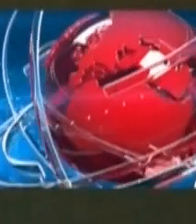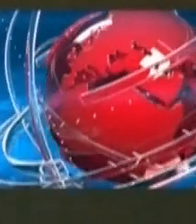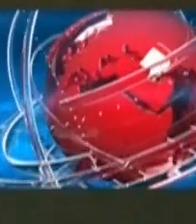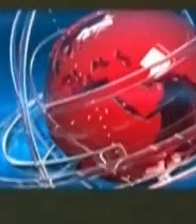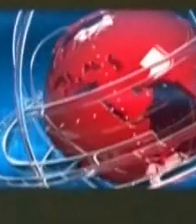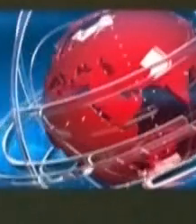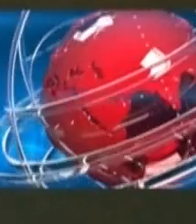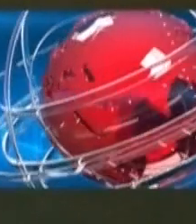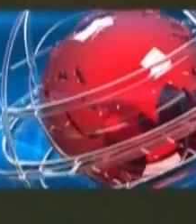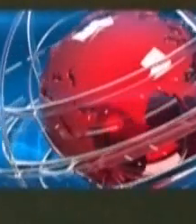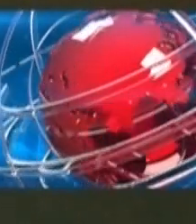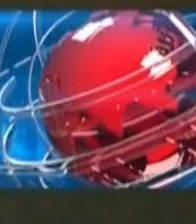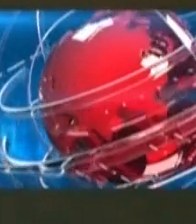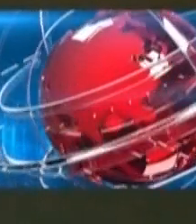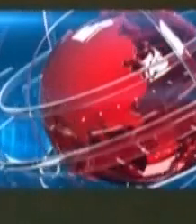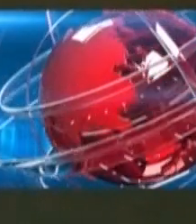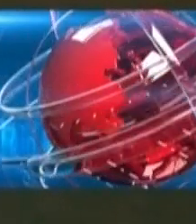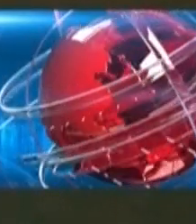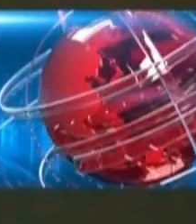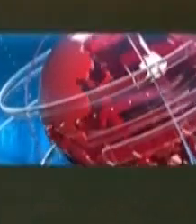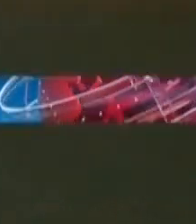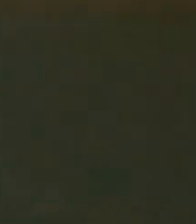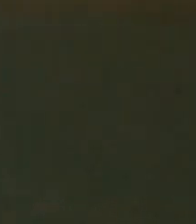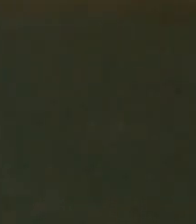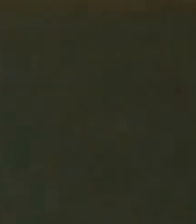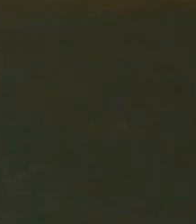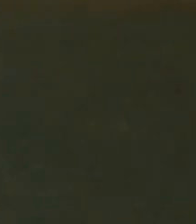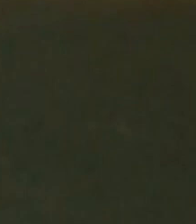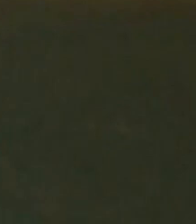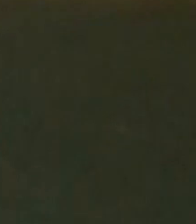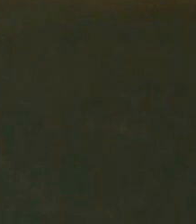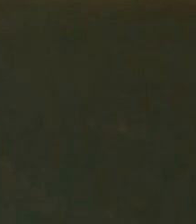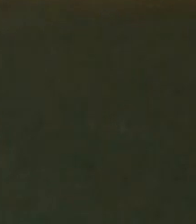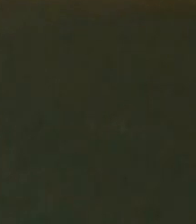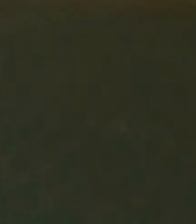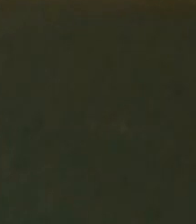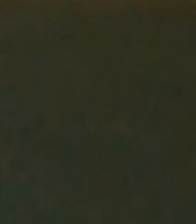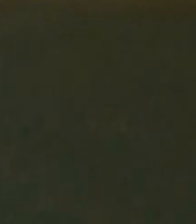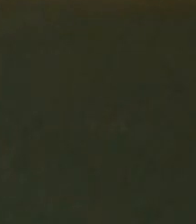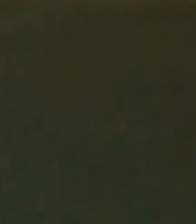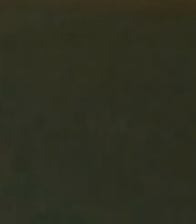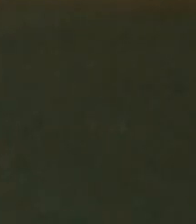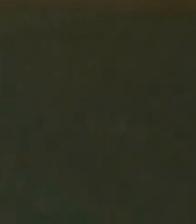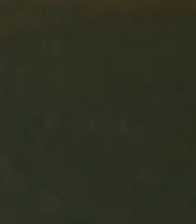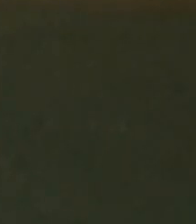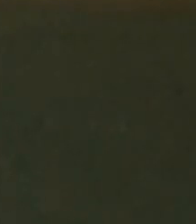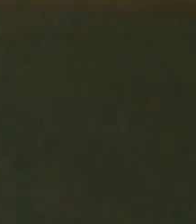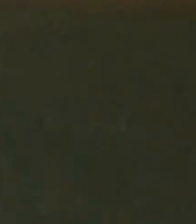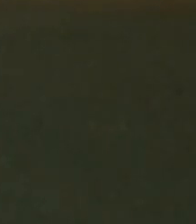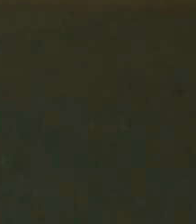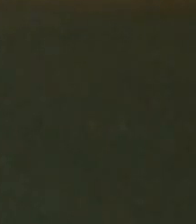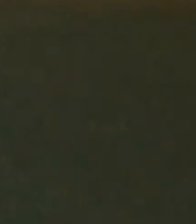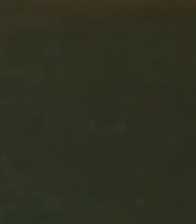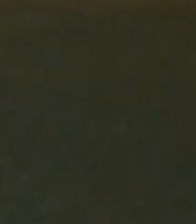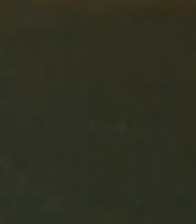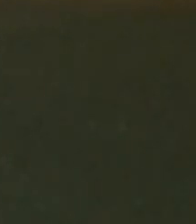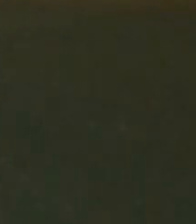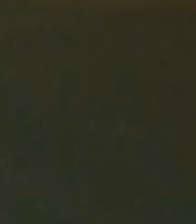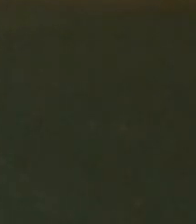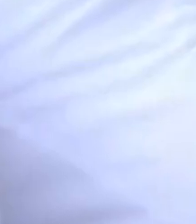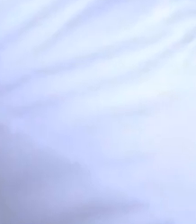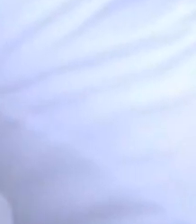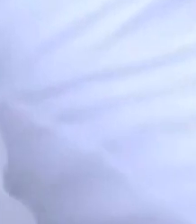República, Marta Lucía Ramírez, y la primera dama del departamento de Bolívar, Natalia El Hach. Veamos el siguiente